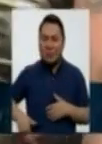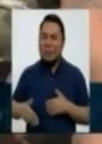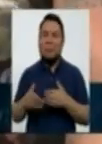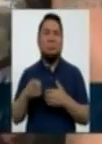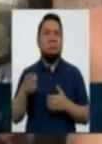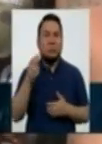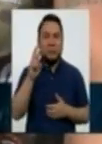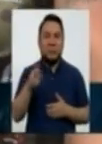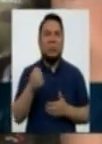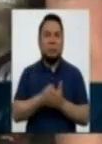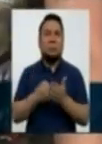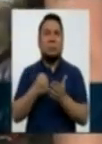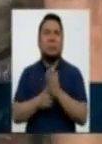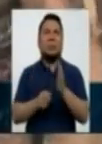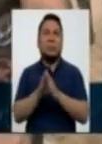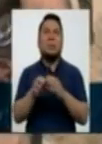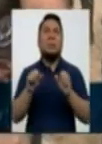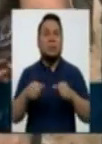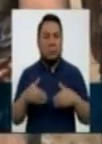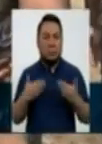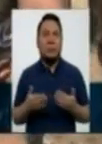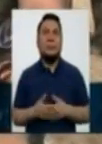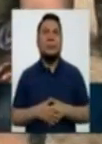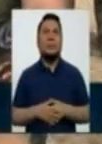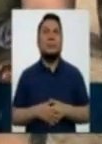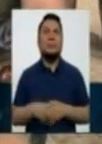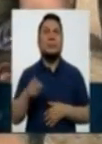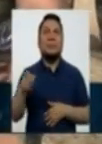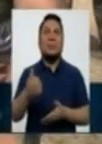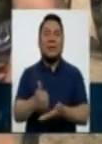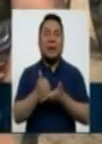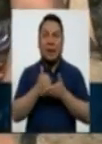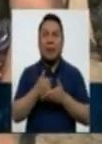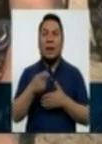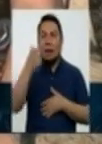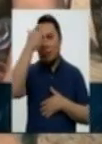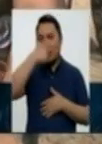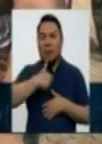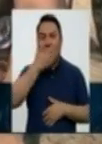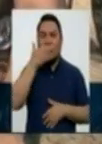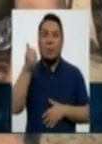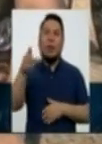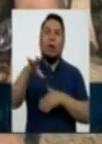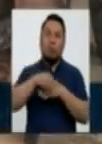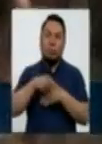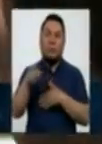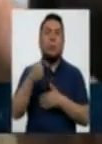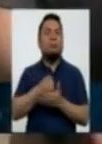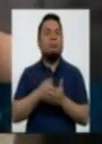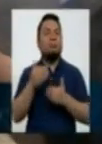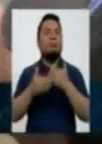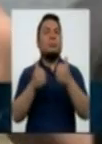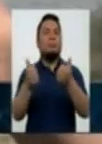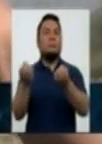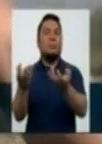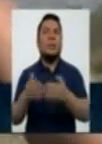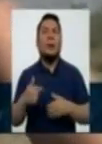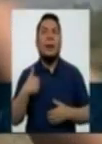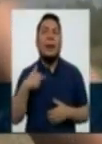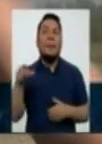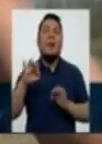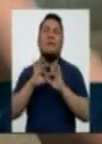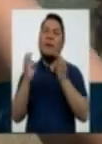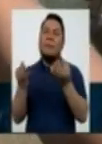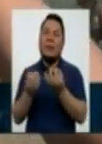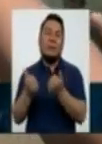el accidente que sufrió en el 2010. Nos ayuda a ser mejores personas y a ser mejores deportistas. Mi familia es mi motivación, es el pilar